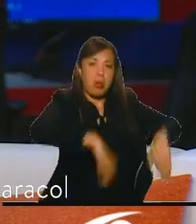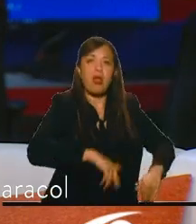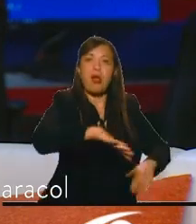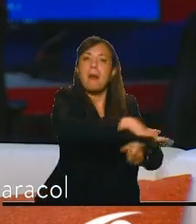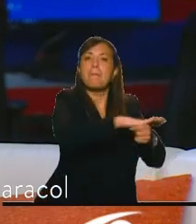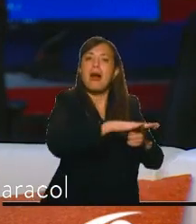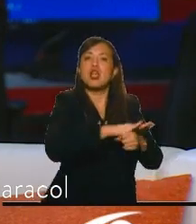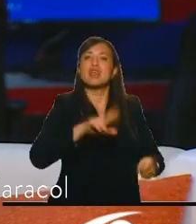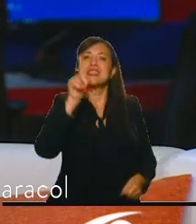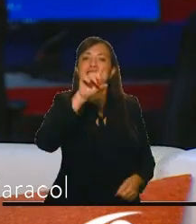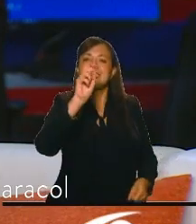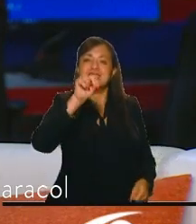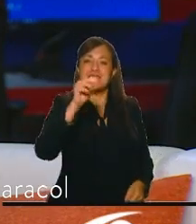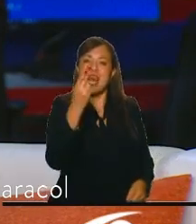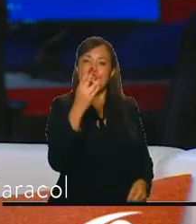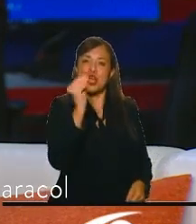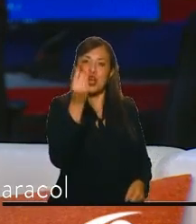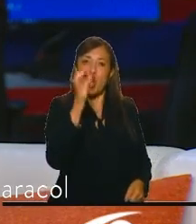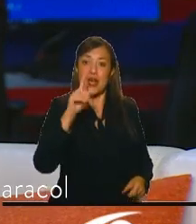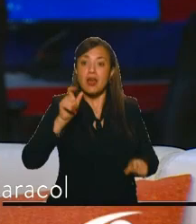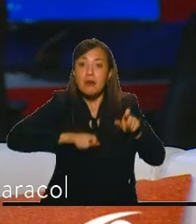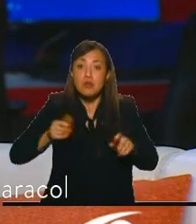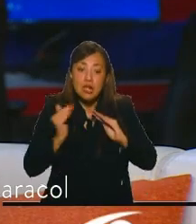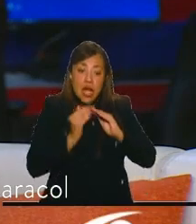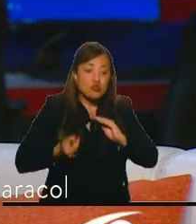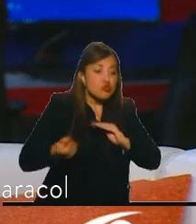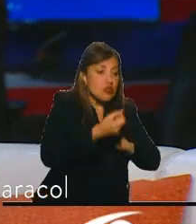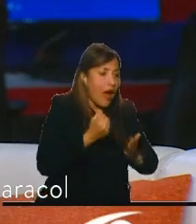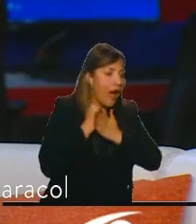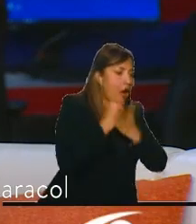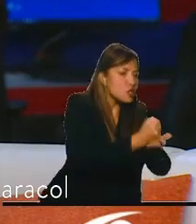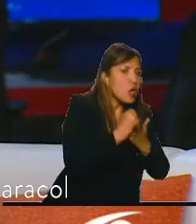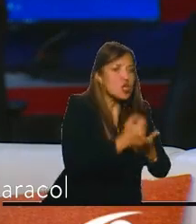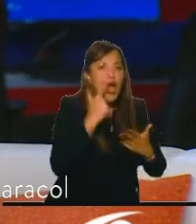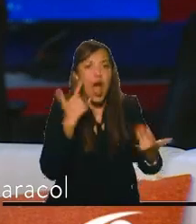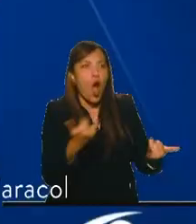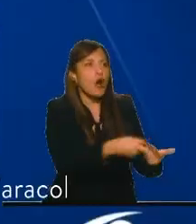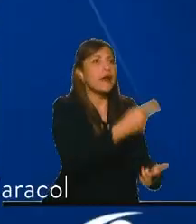Varios vecinos auxiliaron a la familia que ahora está buscando dónde vivir.